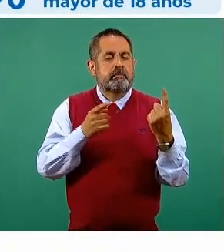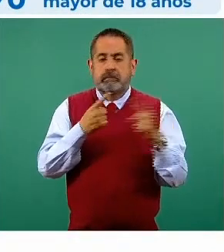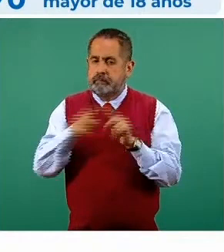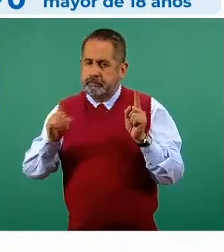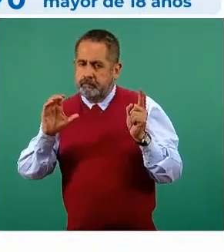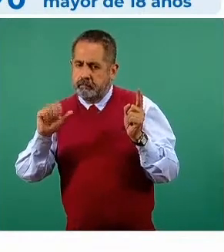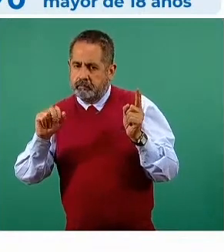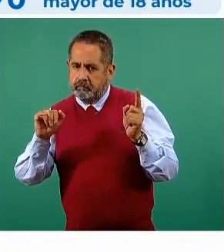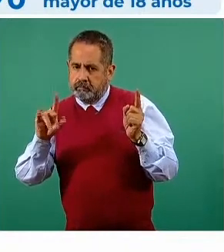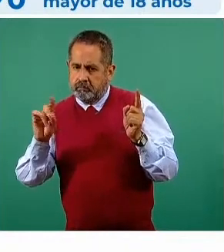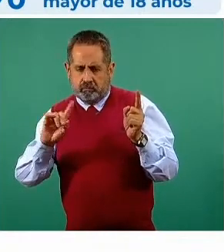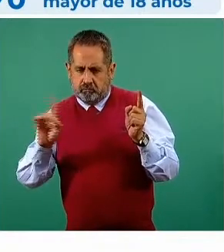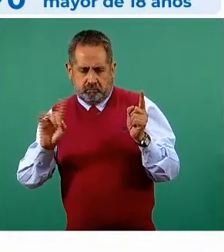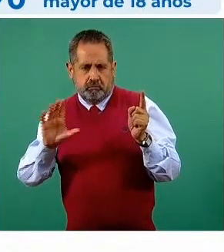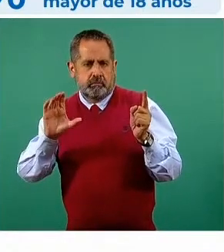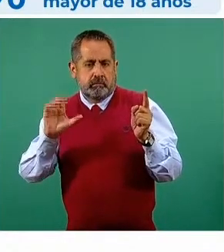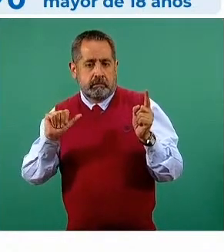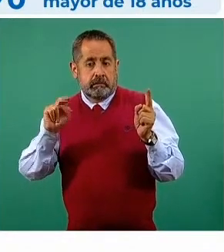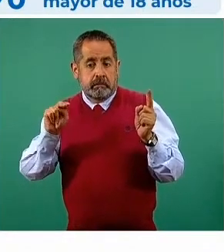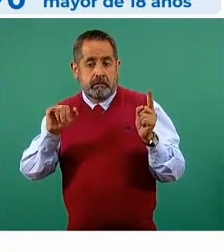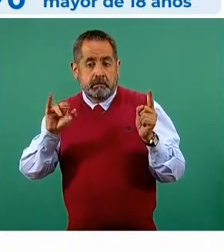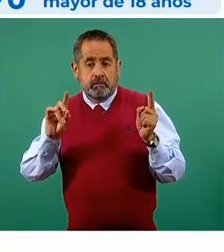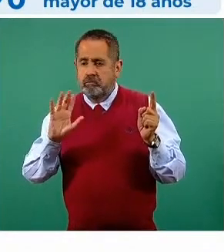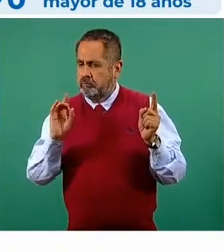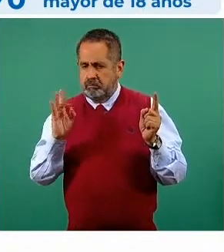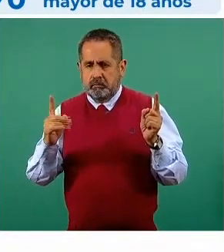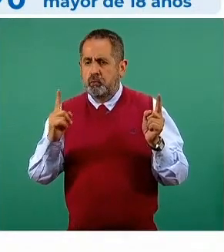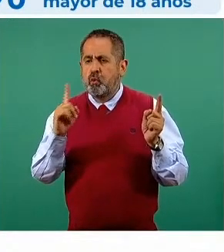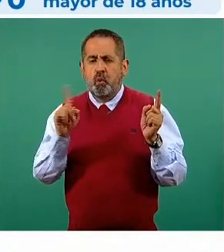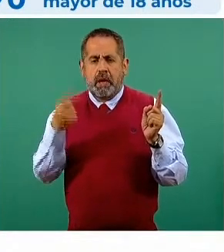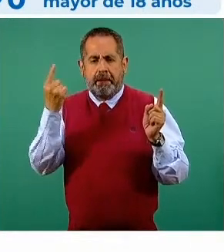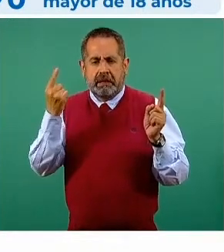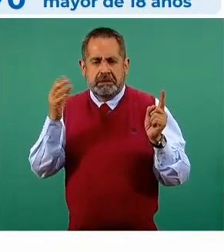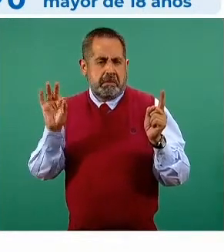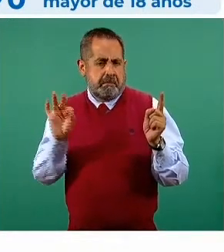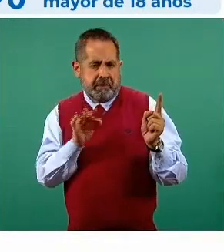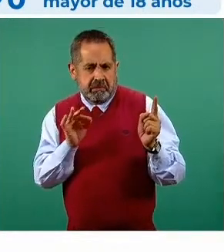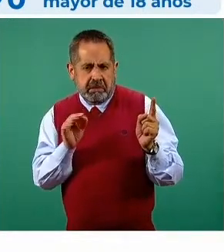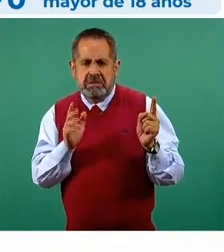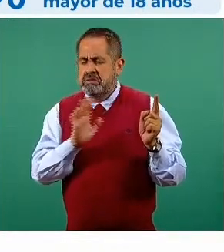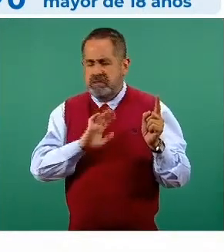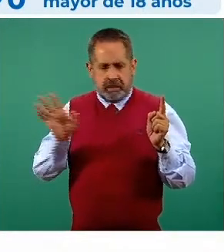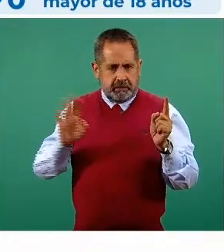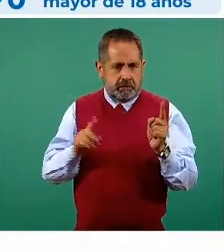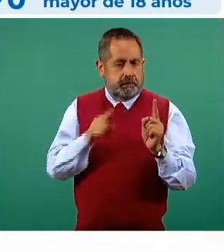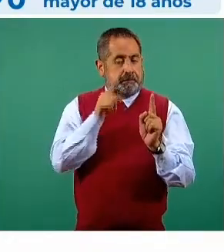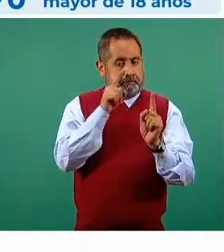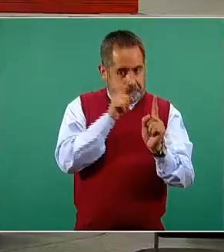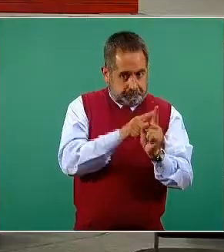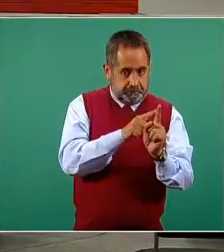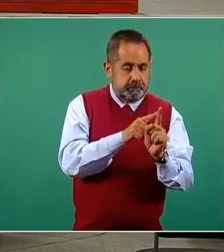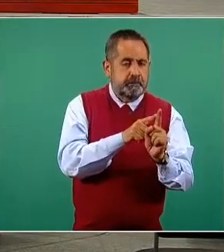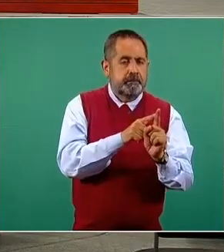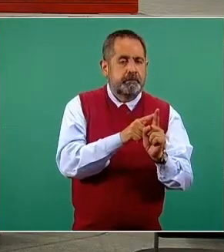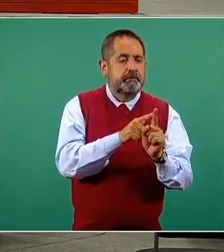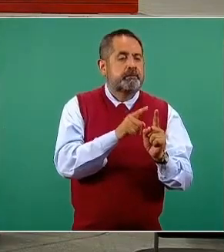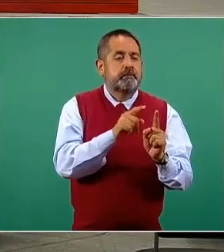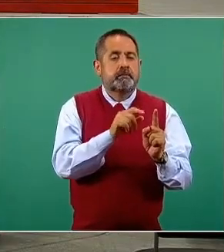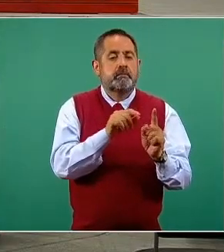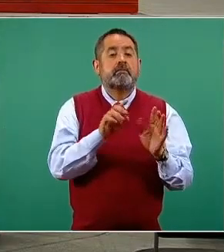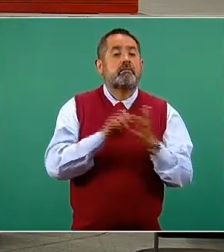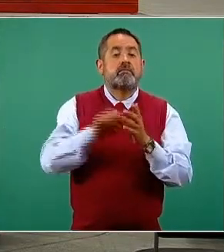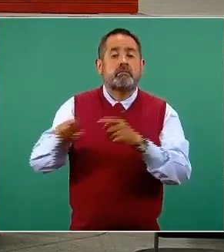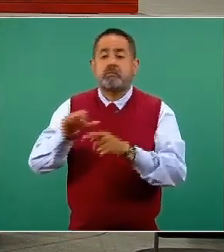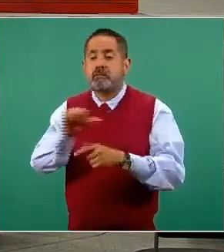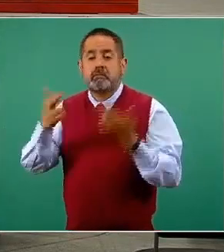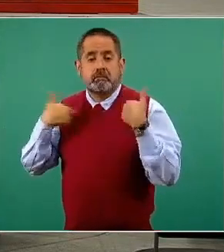vacuna CanSino porque basta la primera dosis para que el esquema sea completo. Solo se aplica una dosis. Al personal educativo,